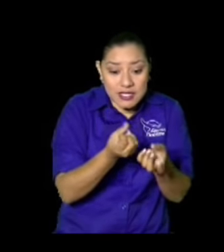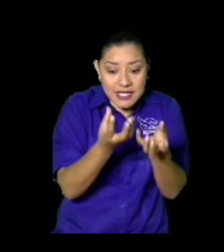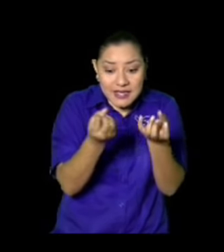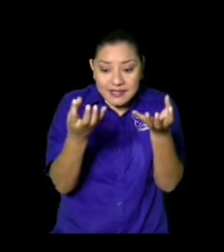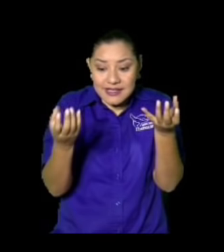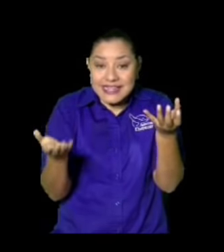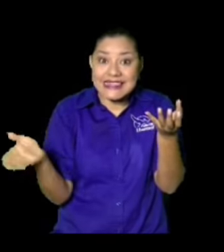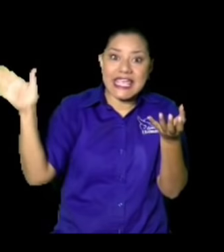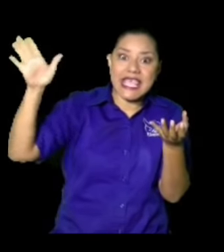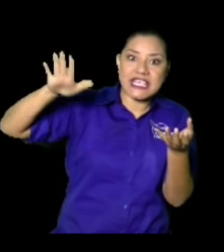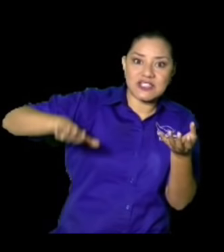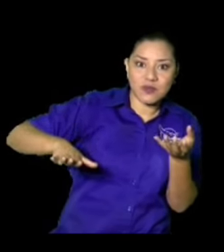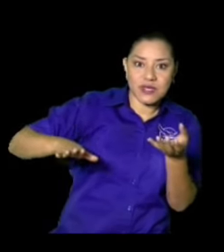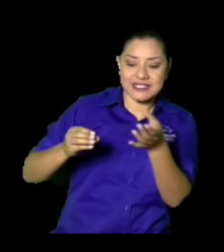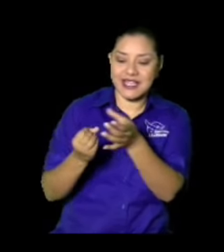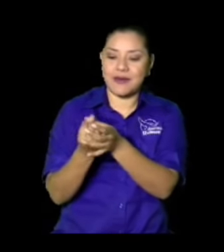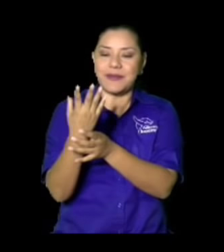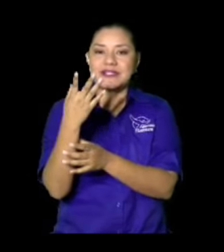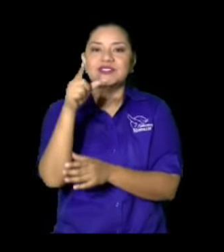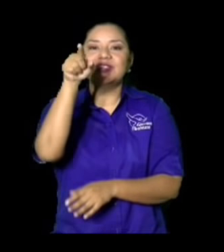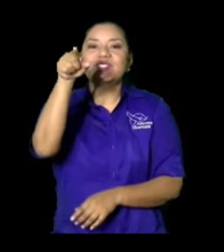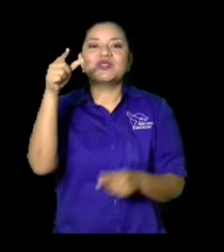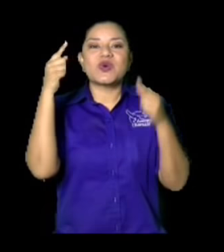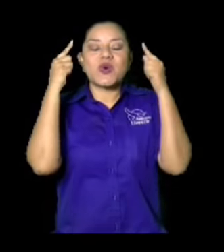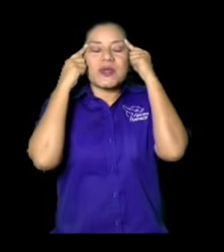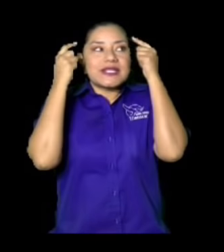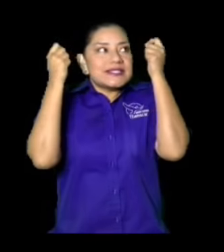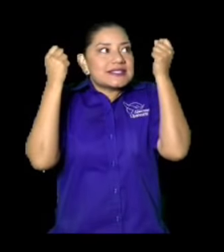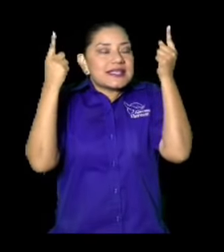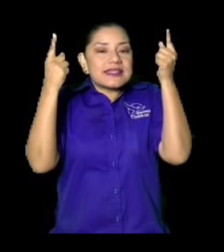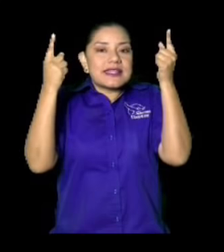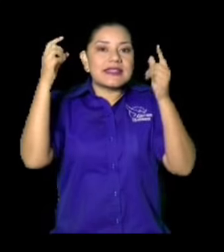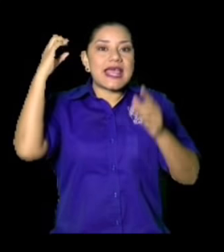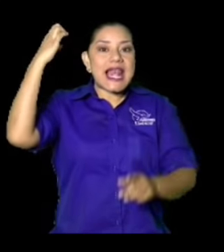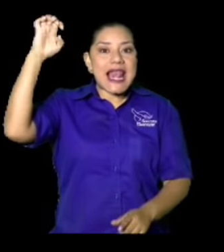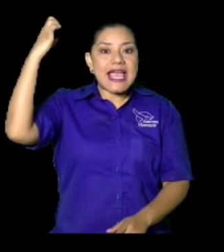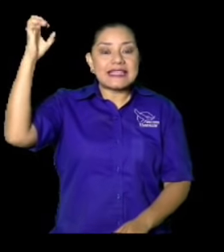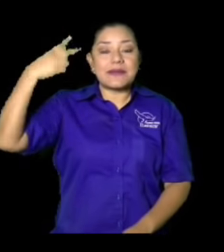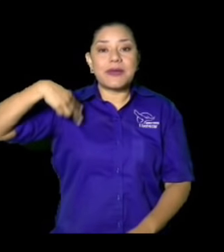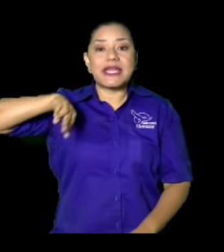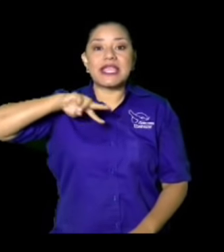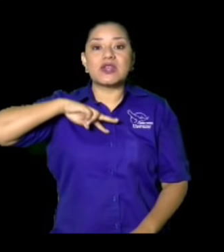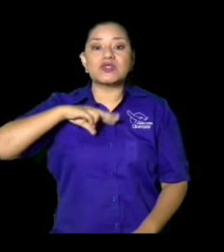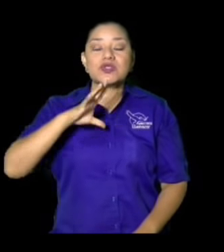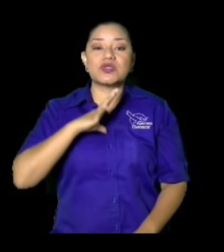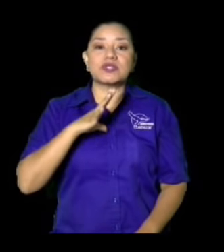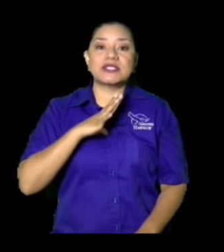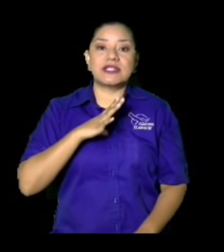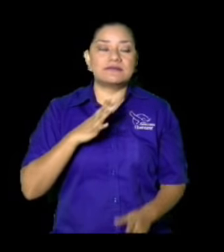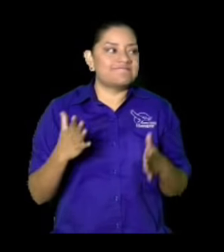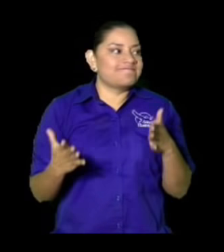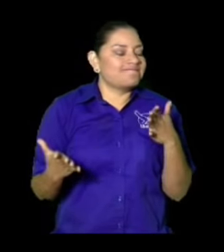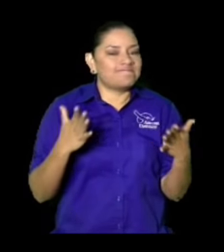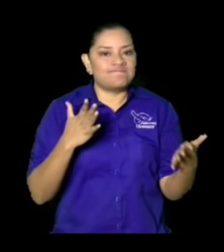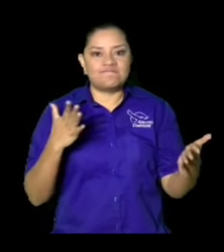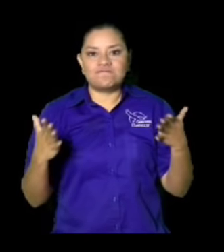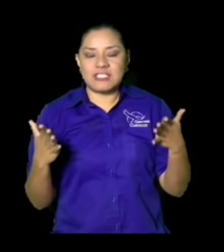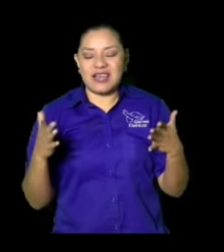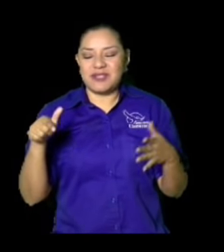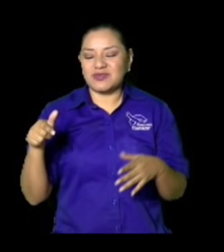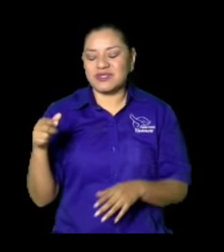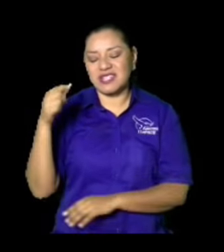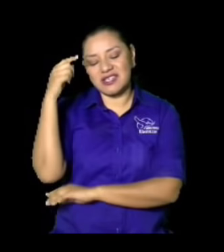el renuevo. Entonces tienes que entender la etapa que nosotros muchas veces pasamos. Y quizá ahorita usted venga a este